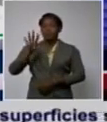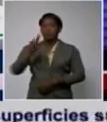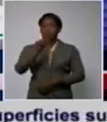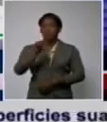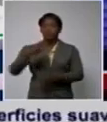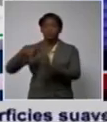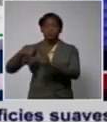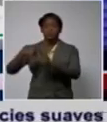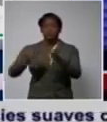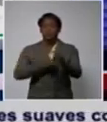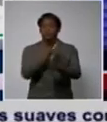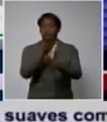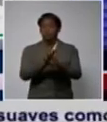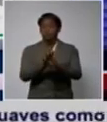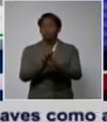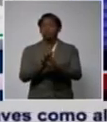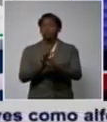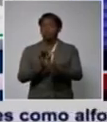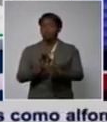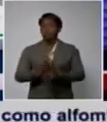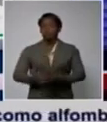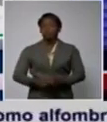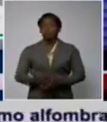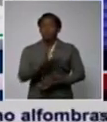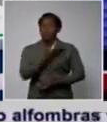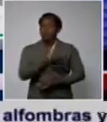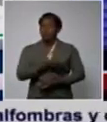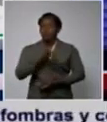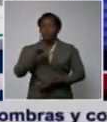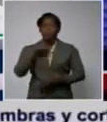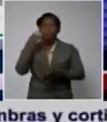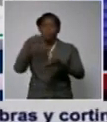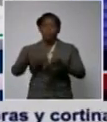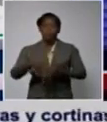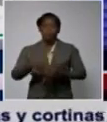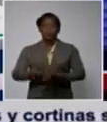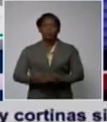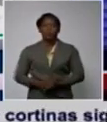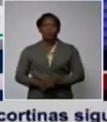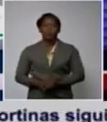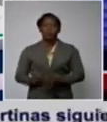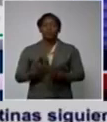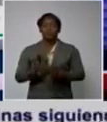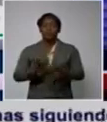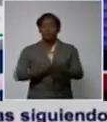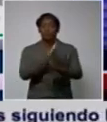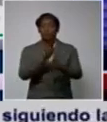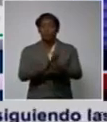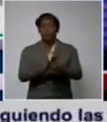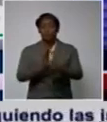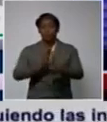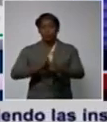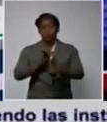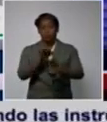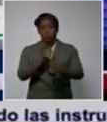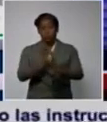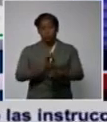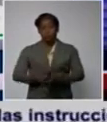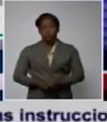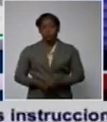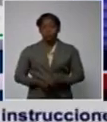la COVID-19 y lamentablemente 3 fallecidos como consecuencia de la enfermedad. Hasta este momento